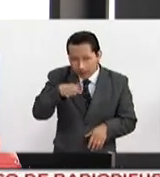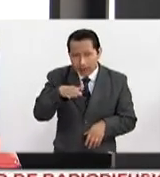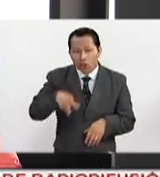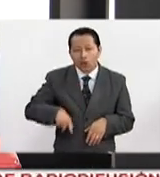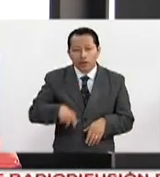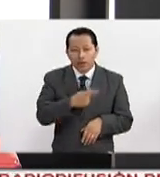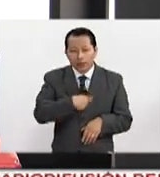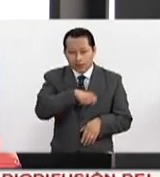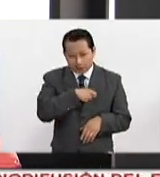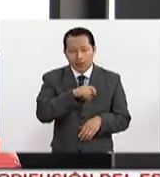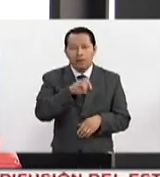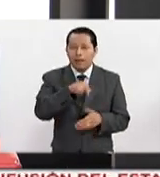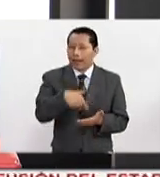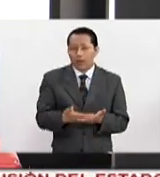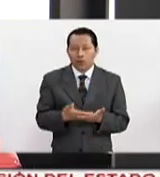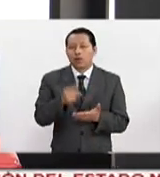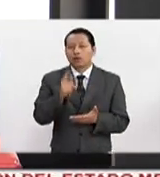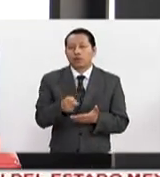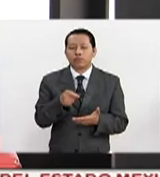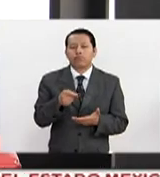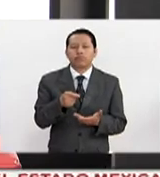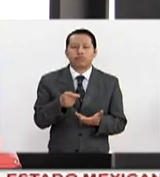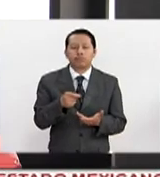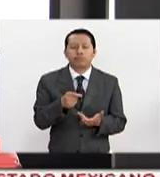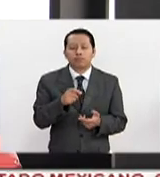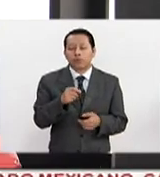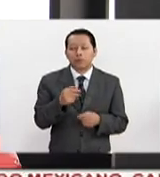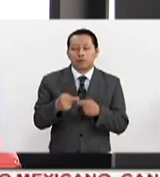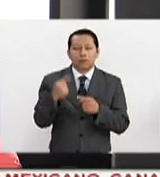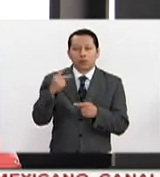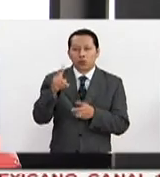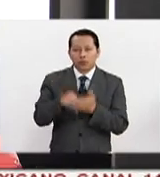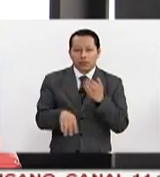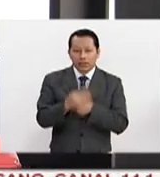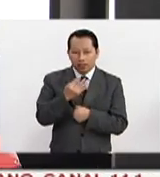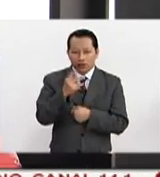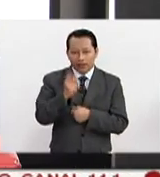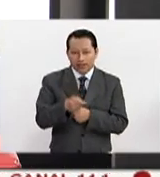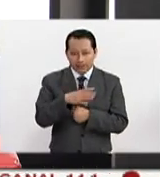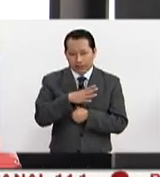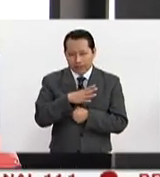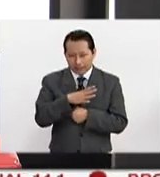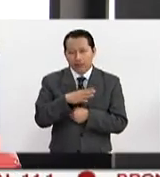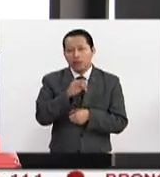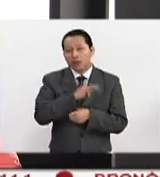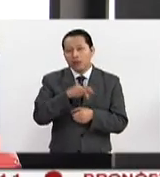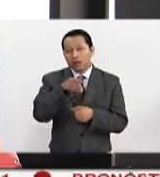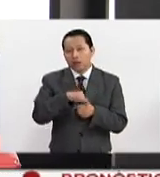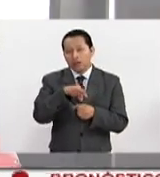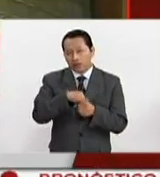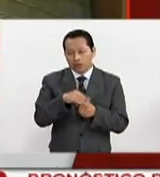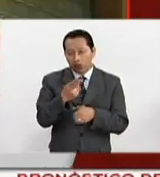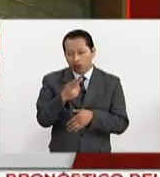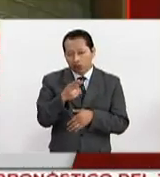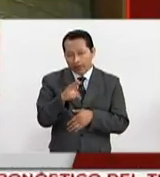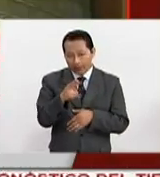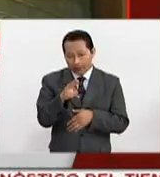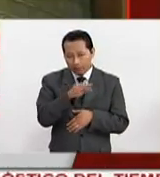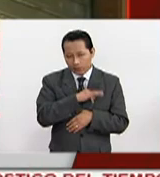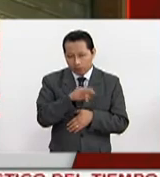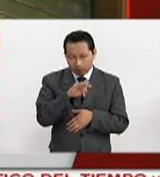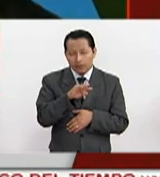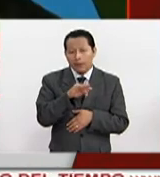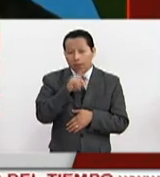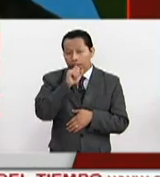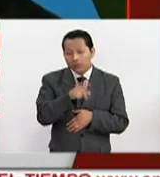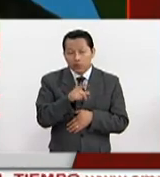decir, a nivel internacional. Es decir, desde el 2014, ¿no? Cuando se celebró aquel referéndum, ¿no? En noviembre,